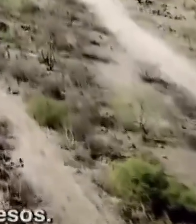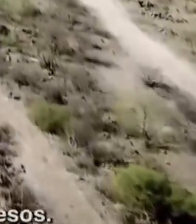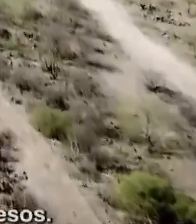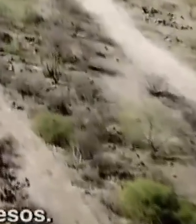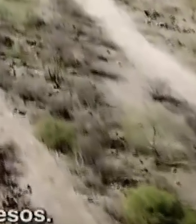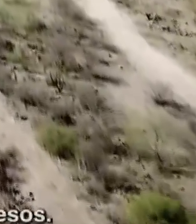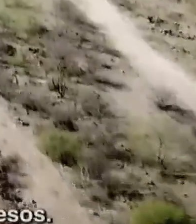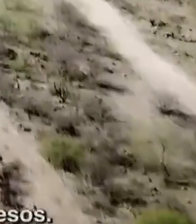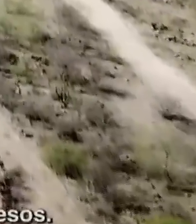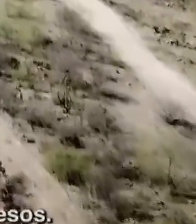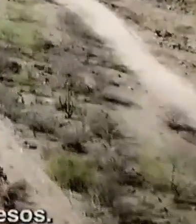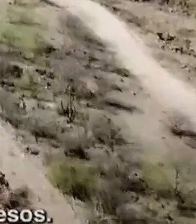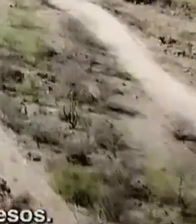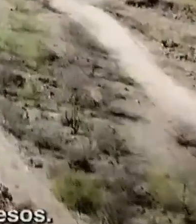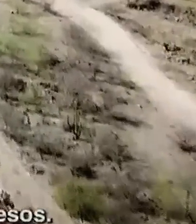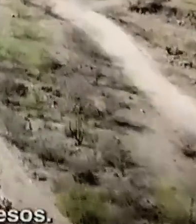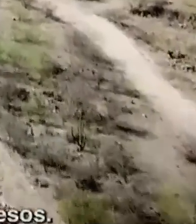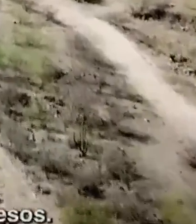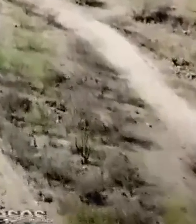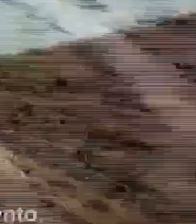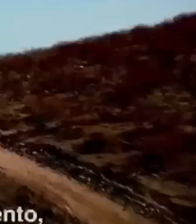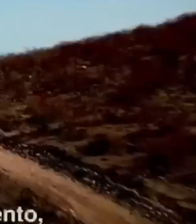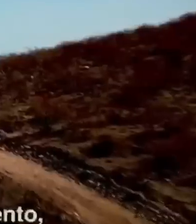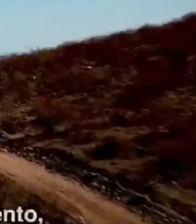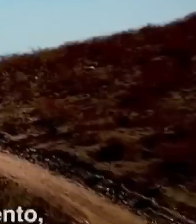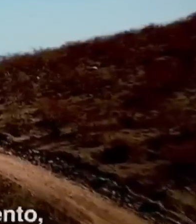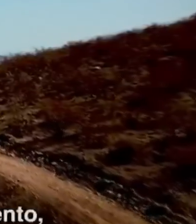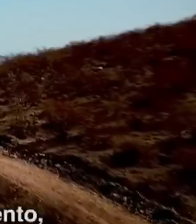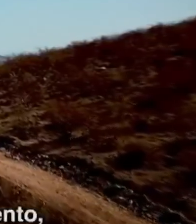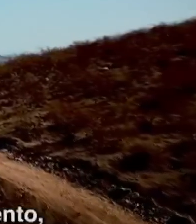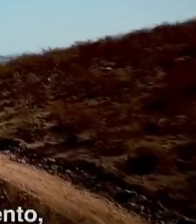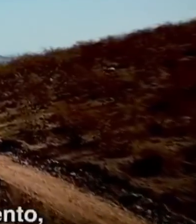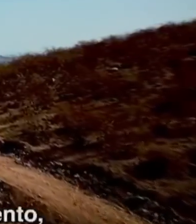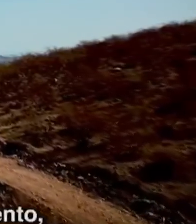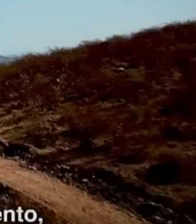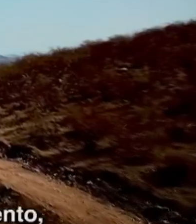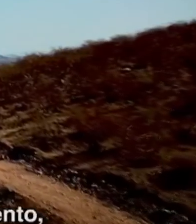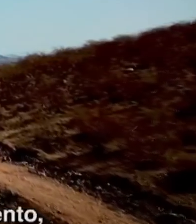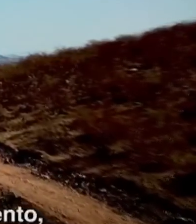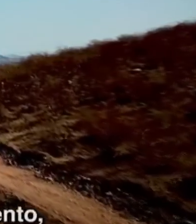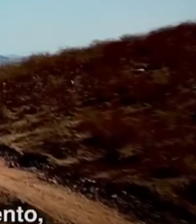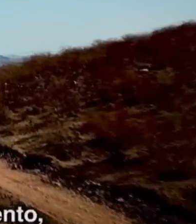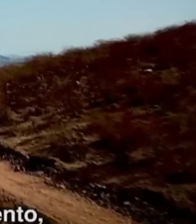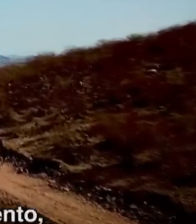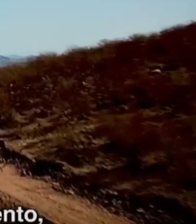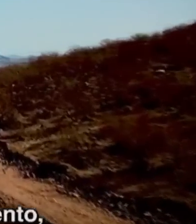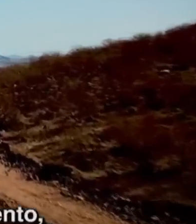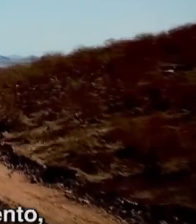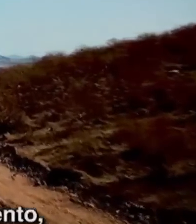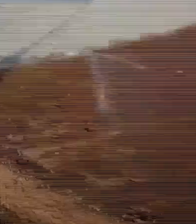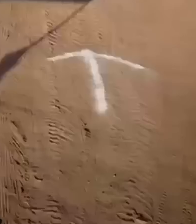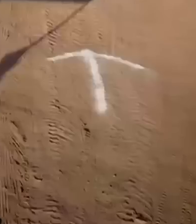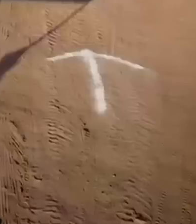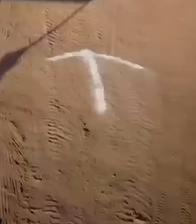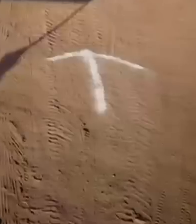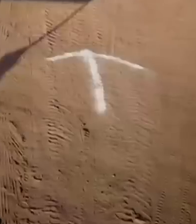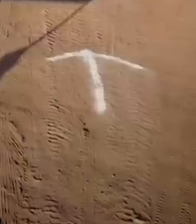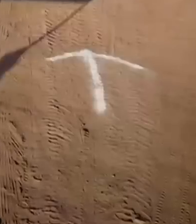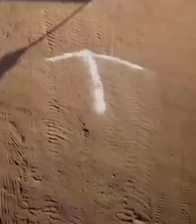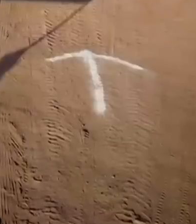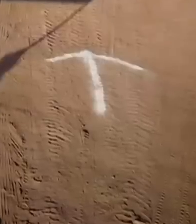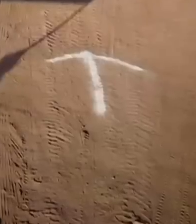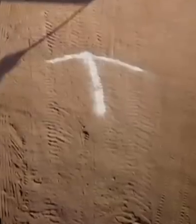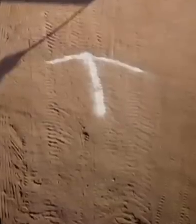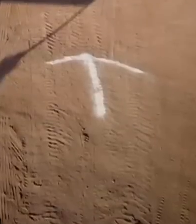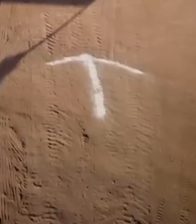de inversión de 181 millones de pesos. Actualmente, presenta un avance del 9.3%. La construcción de